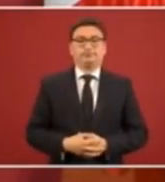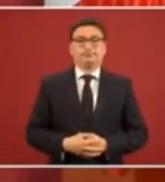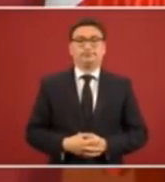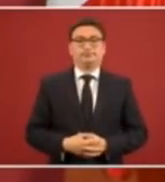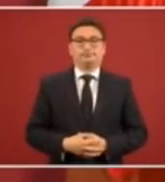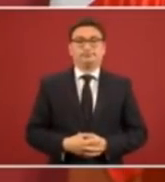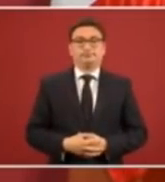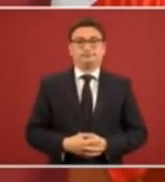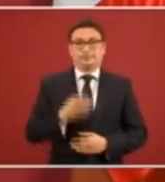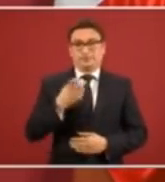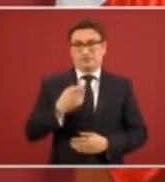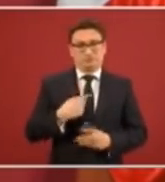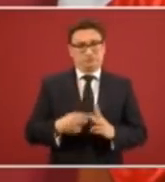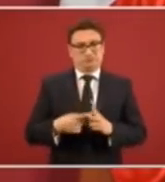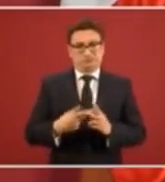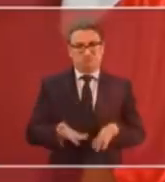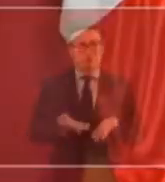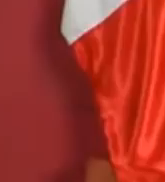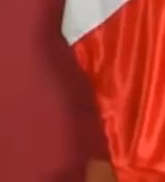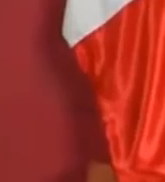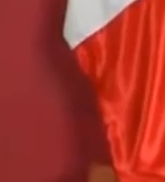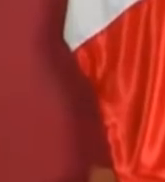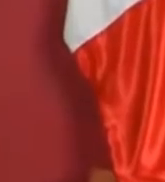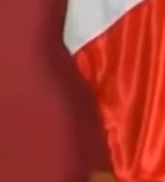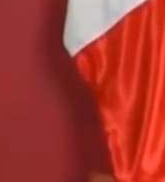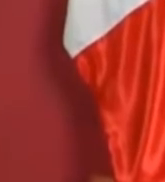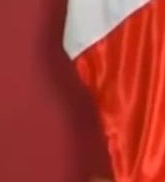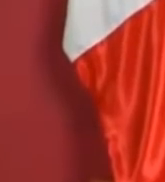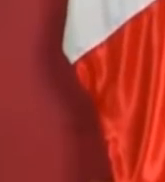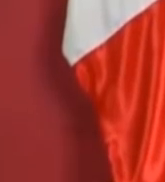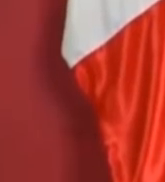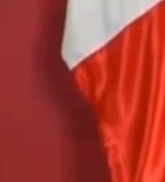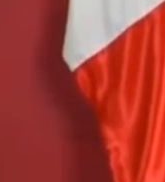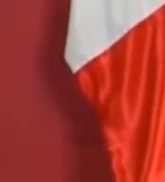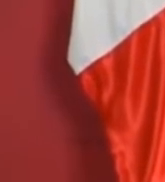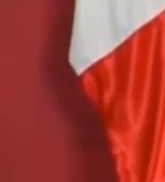esas son mis cuentas. Yo tengo otros datos,